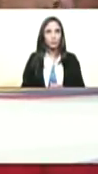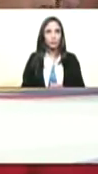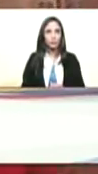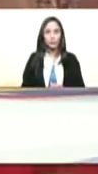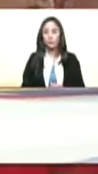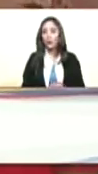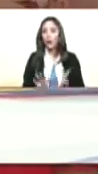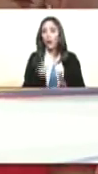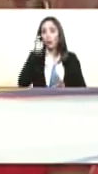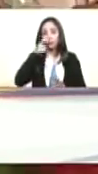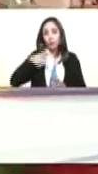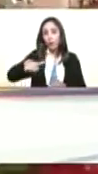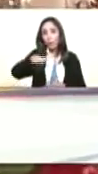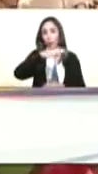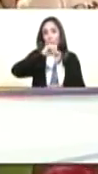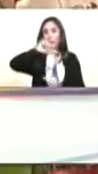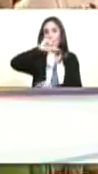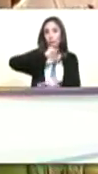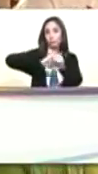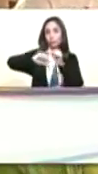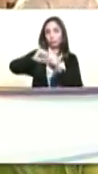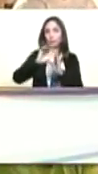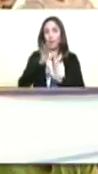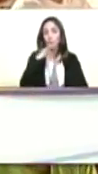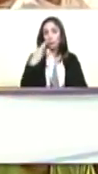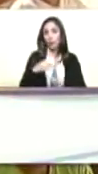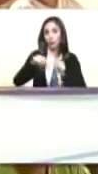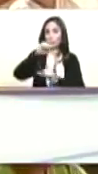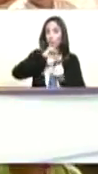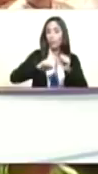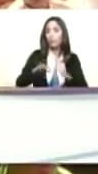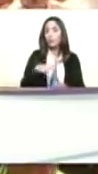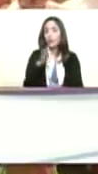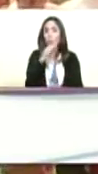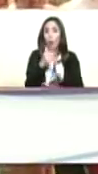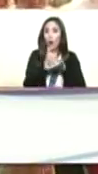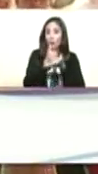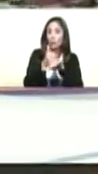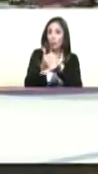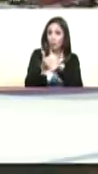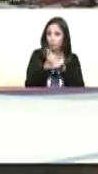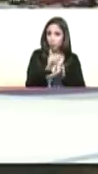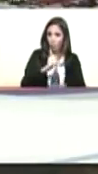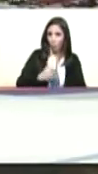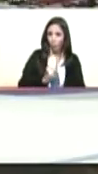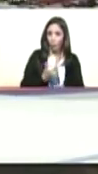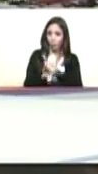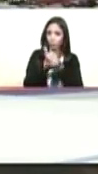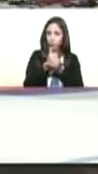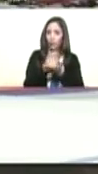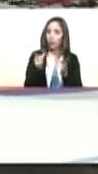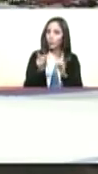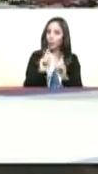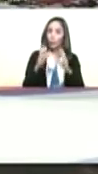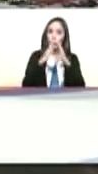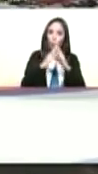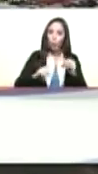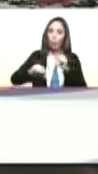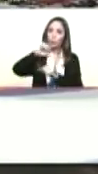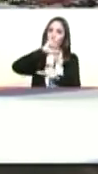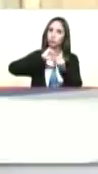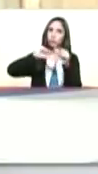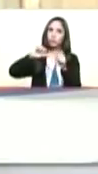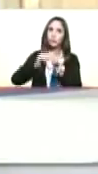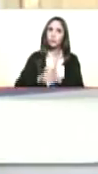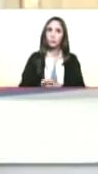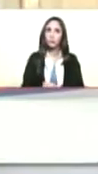salva al pueblo, solo el pueblo salva al pueblo, es la verdad. Más que una consigna, es una verdad, solo el pueblo salva al pueblo. ¿Va